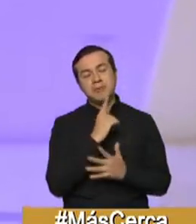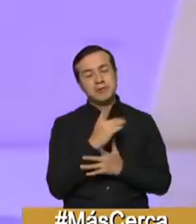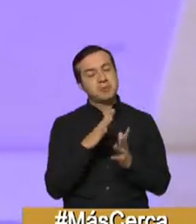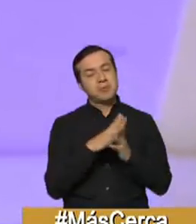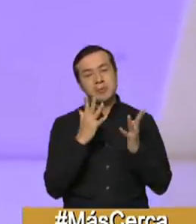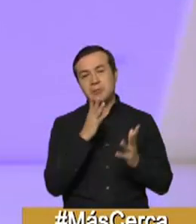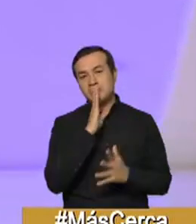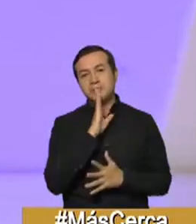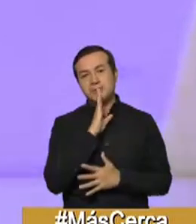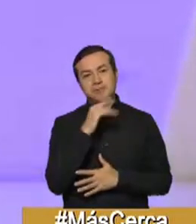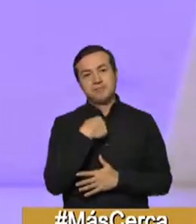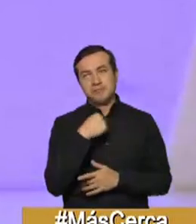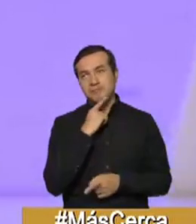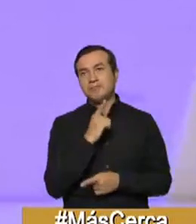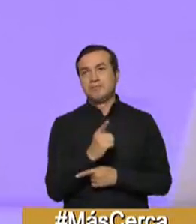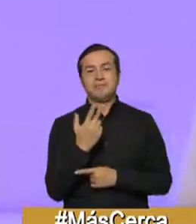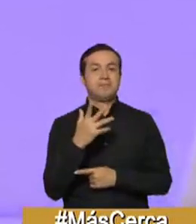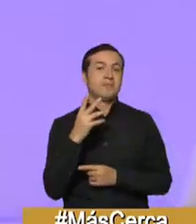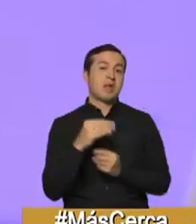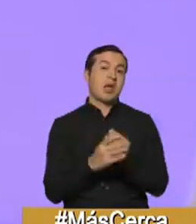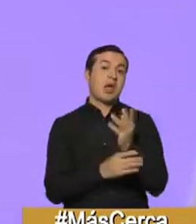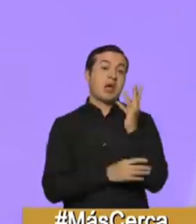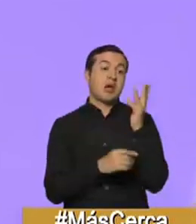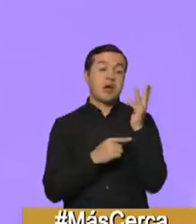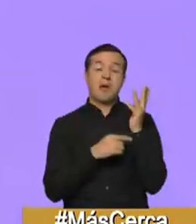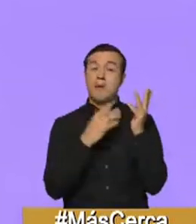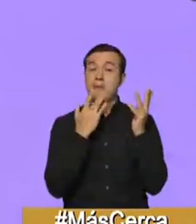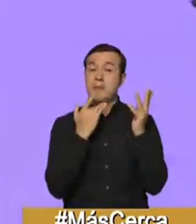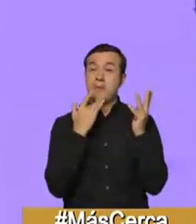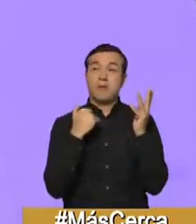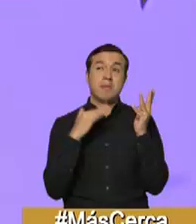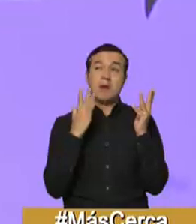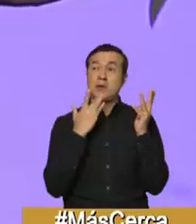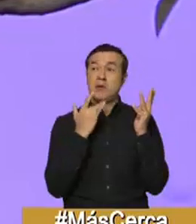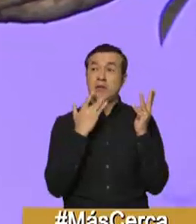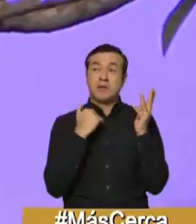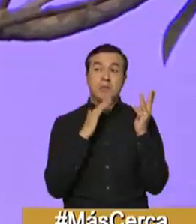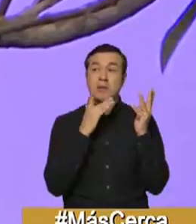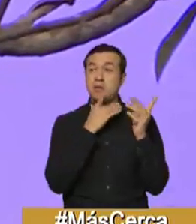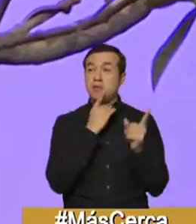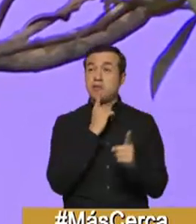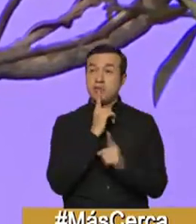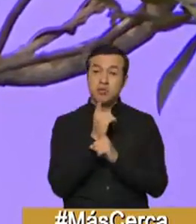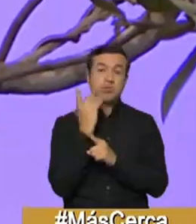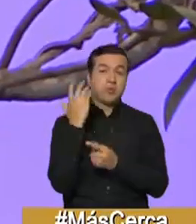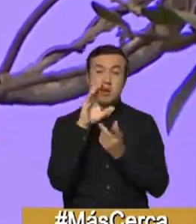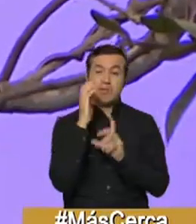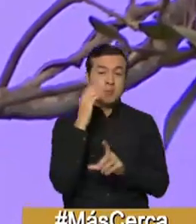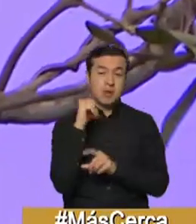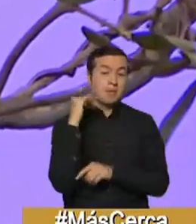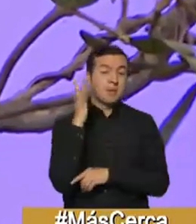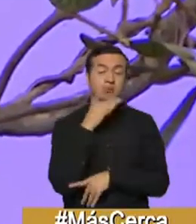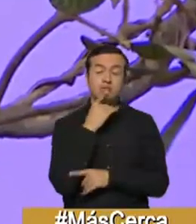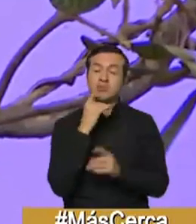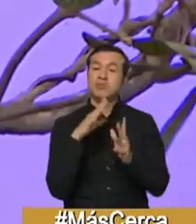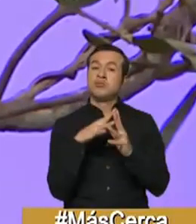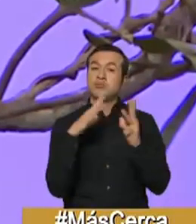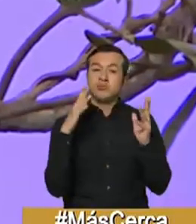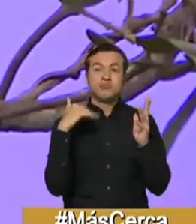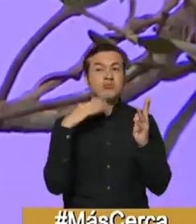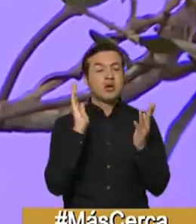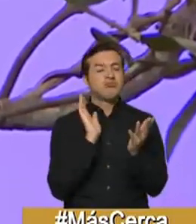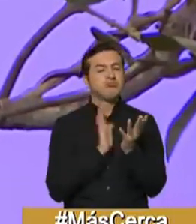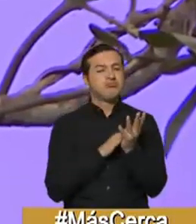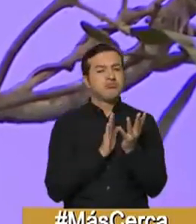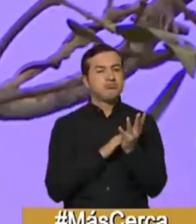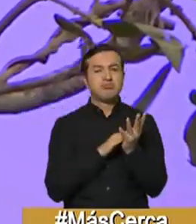Entonces, este árbol es uno de los favoritos, de los más retuiteados en el Twitter, de los más halagados en